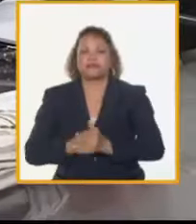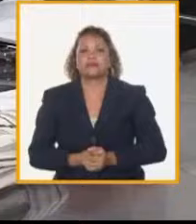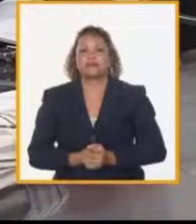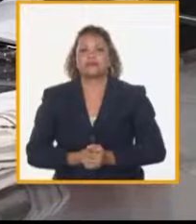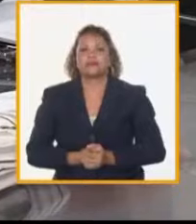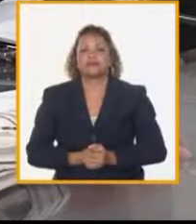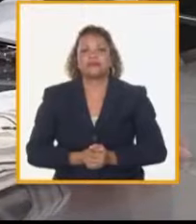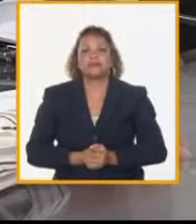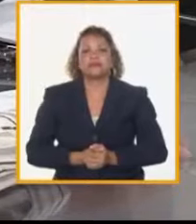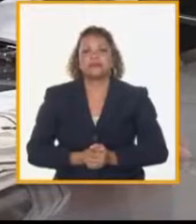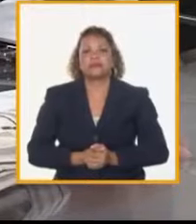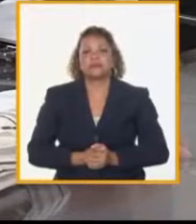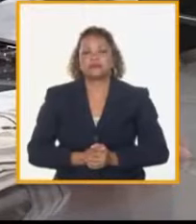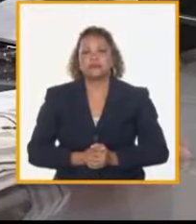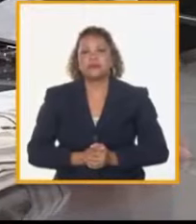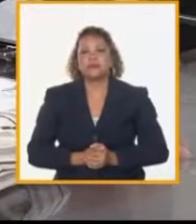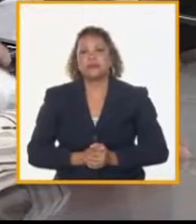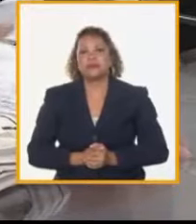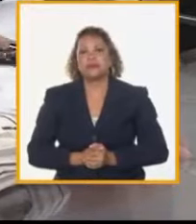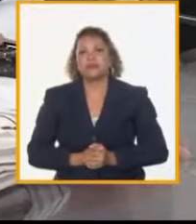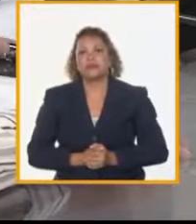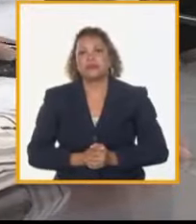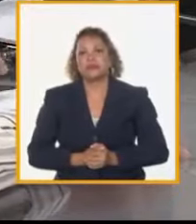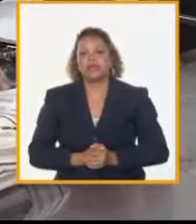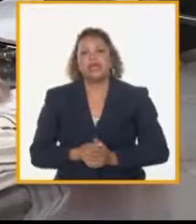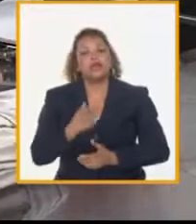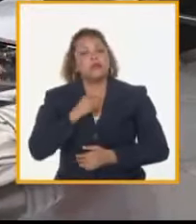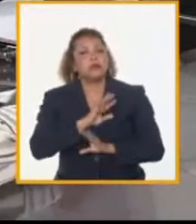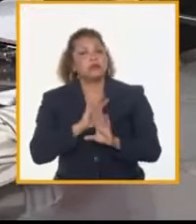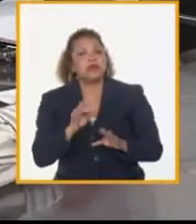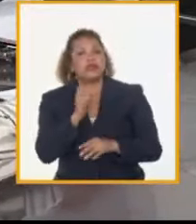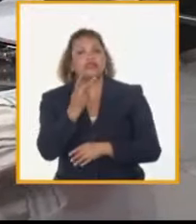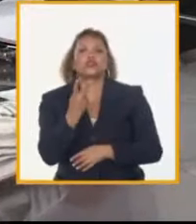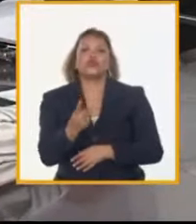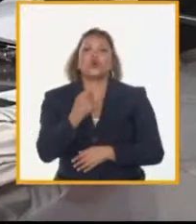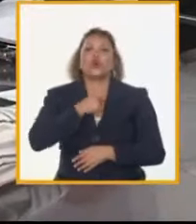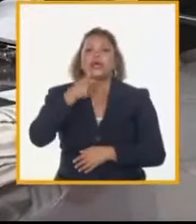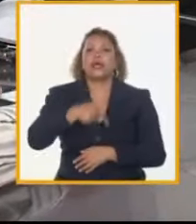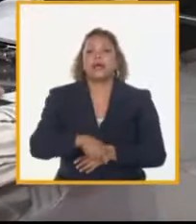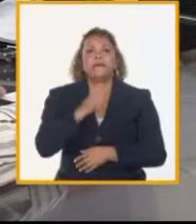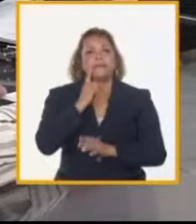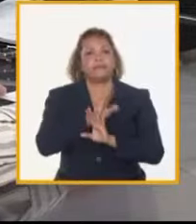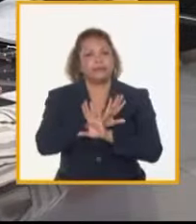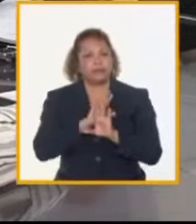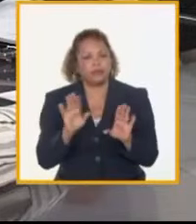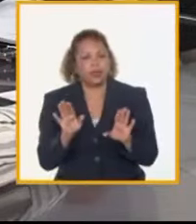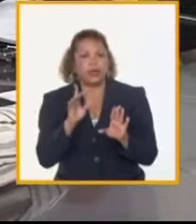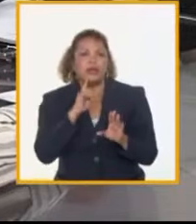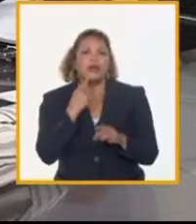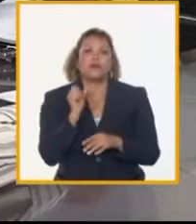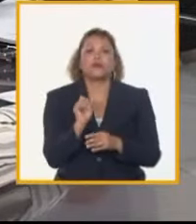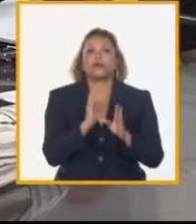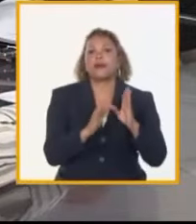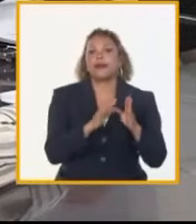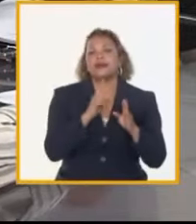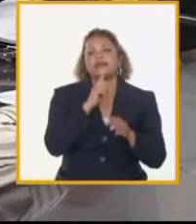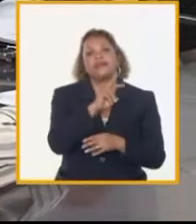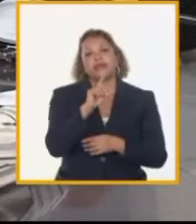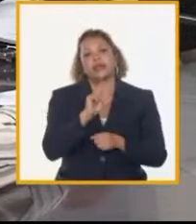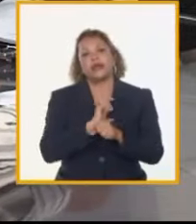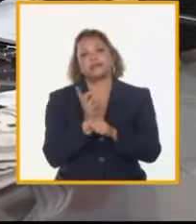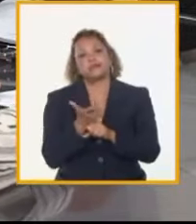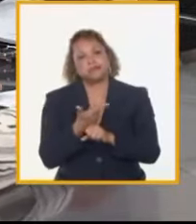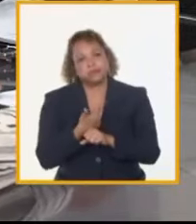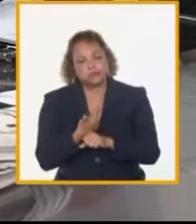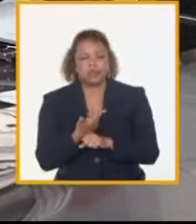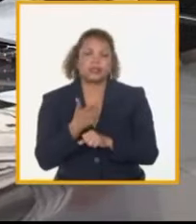servicio, y bueno, estos dos ejemplos que leímos tienen que ver precisamente con eso. Por un lado, Villa Clara, en la demora excesiva,